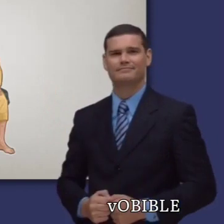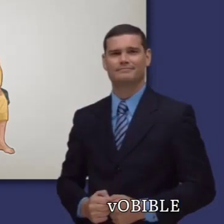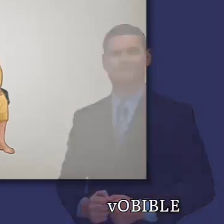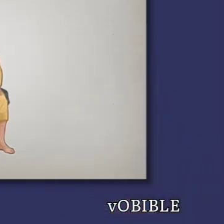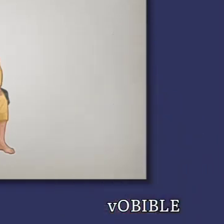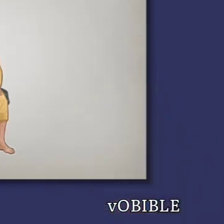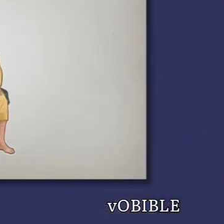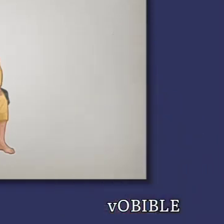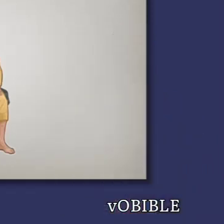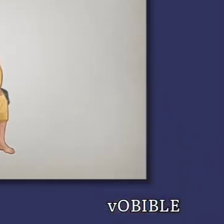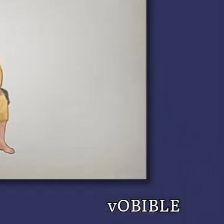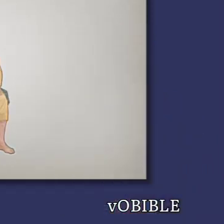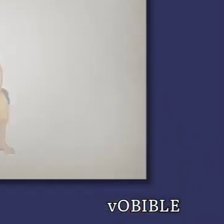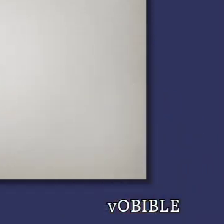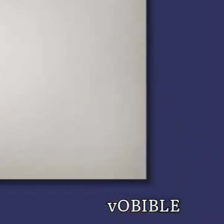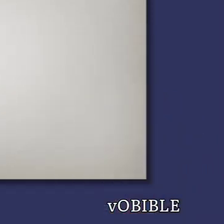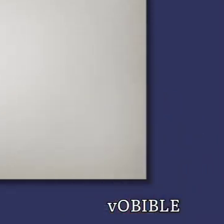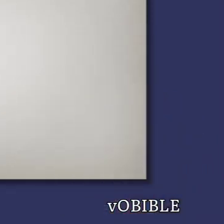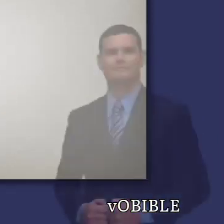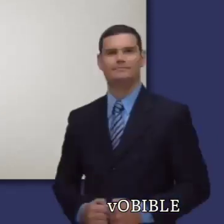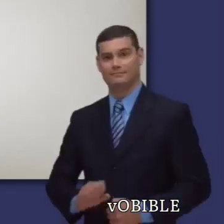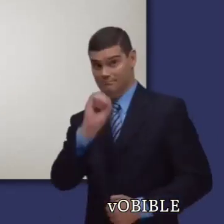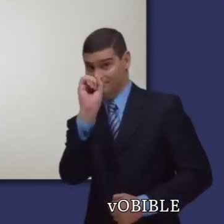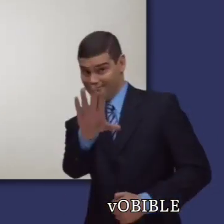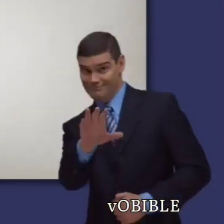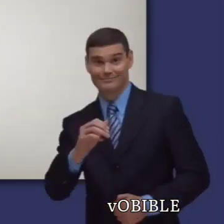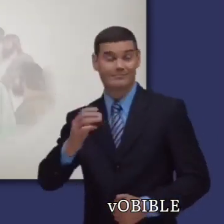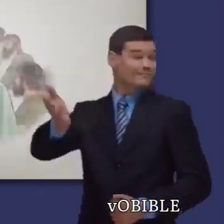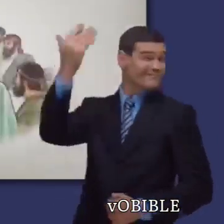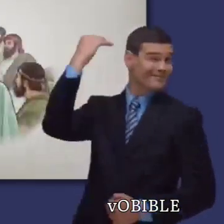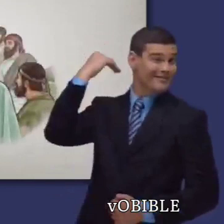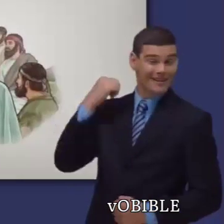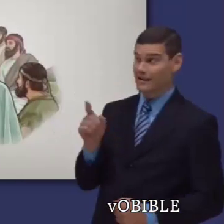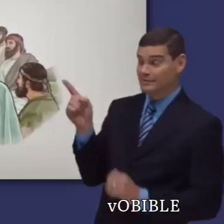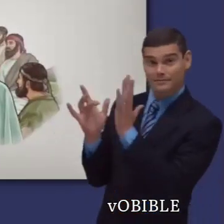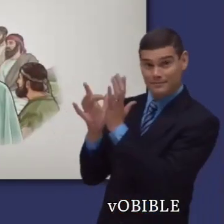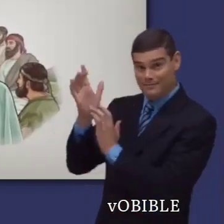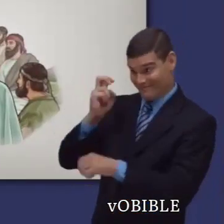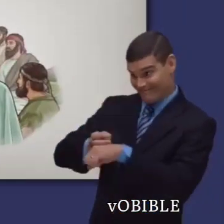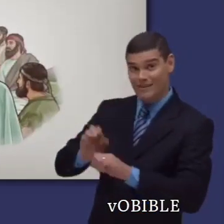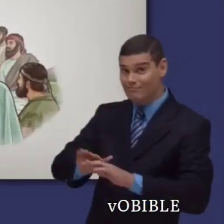de amar al prójimo. ¿Lo sabía? Santiago hace muchas referencias al Sermón del